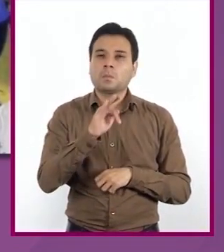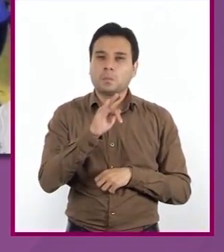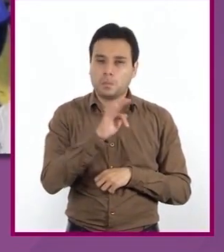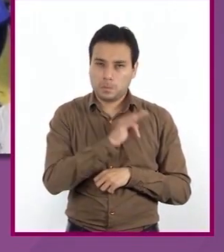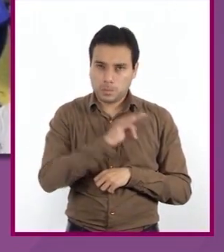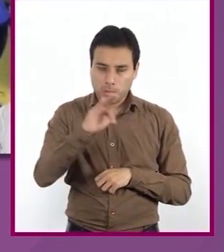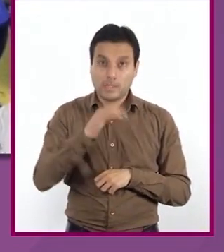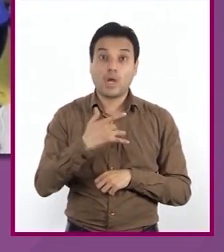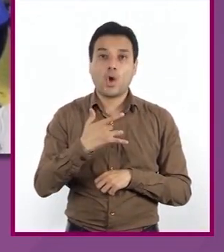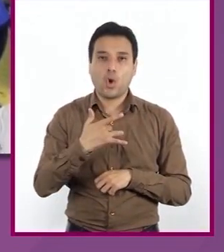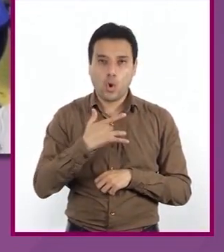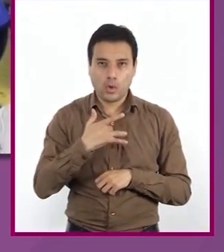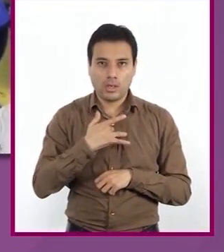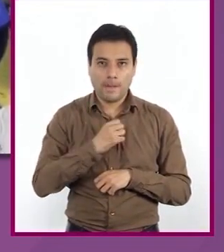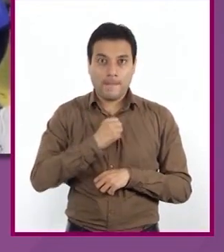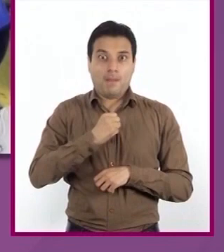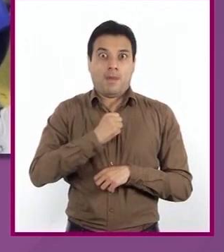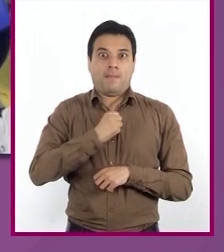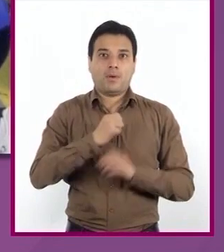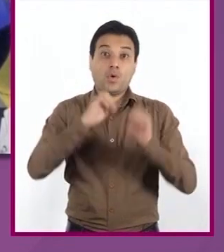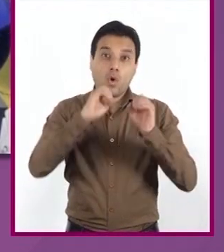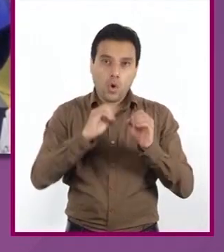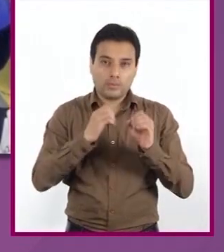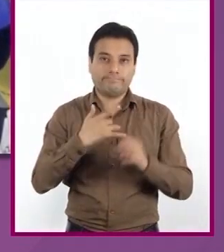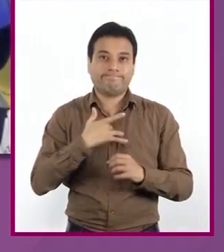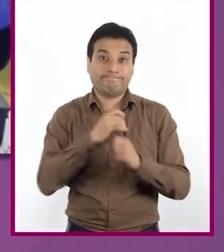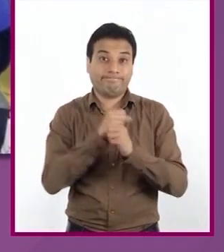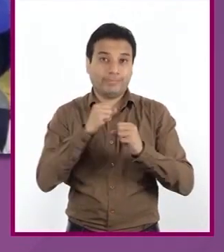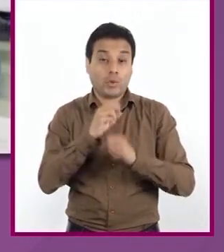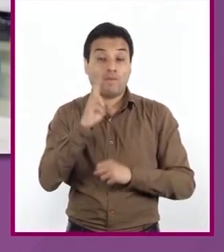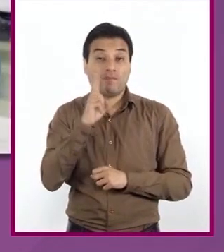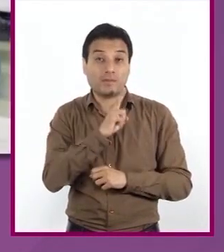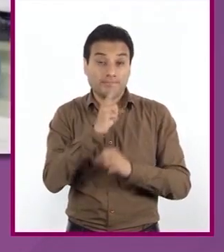ritmo cardíaco o provocar un paro respiratorio.